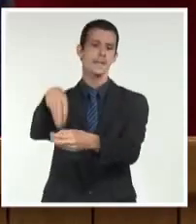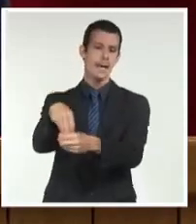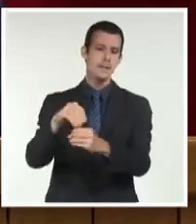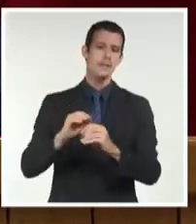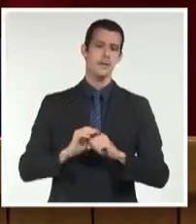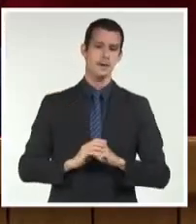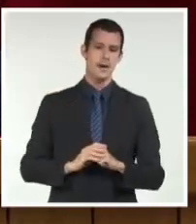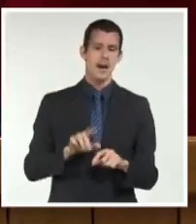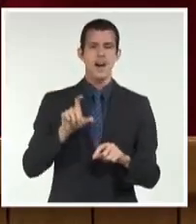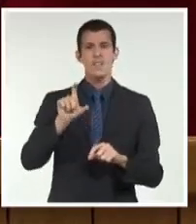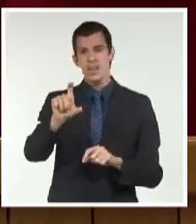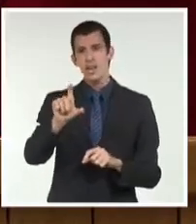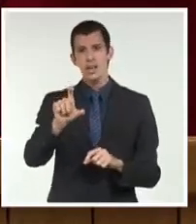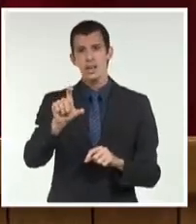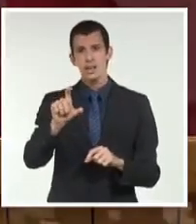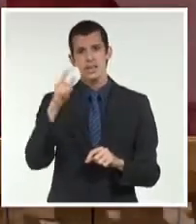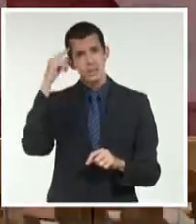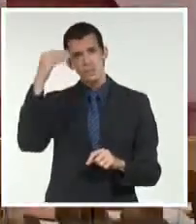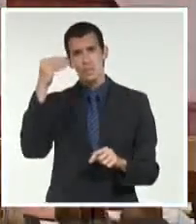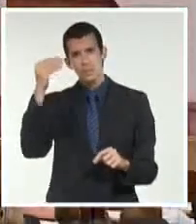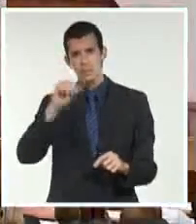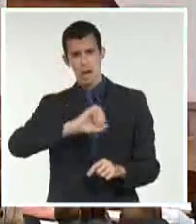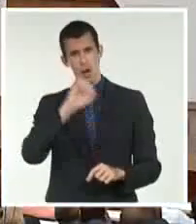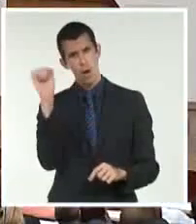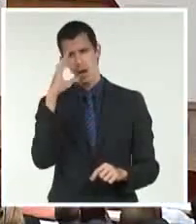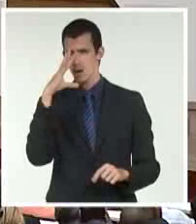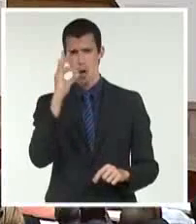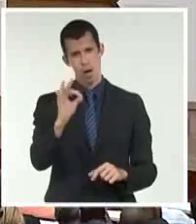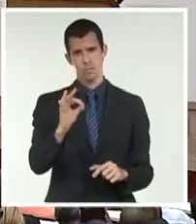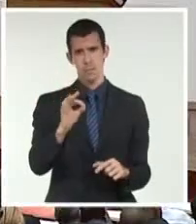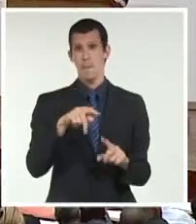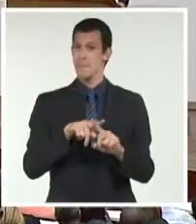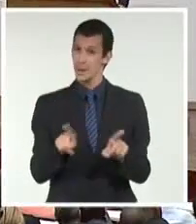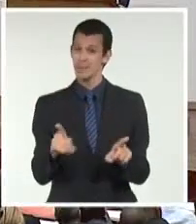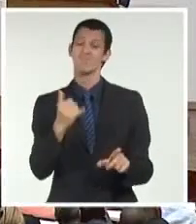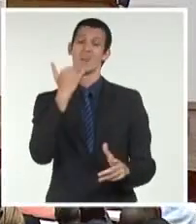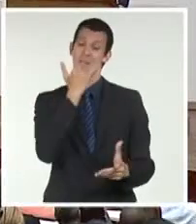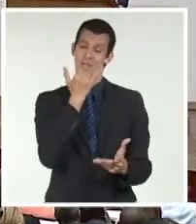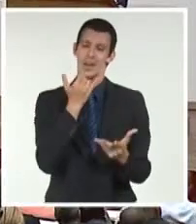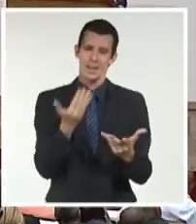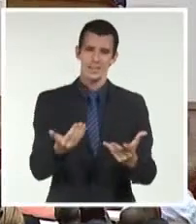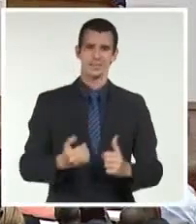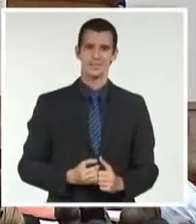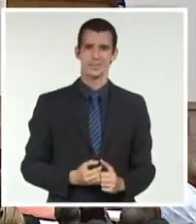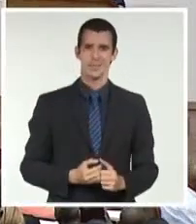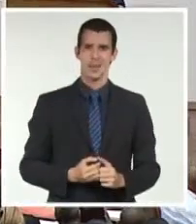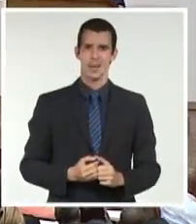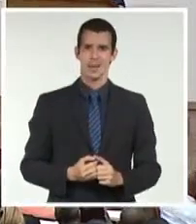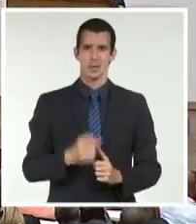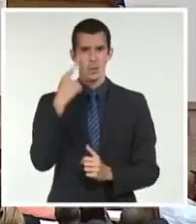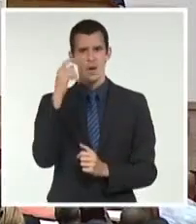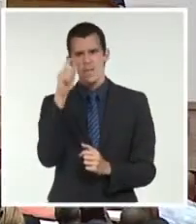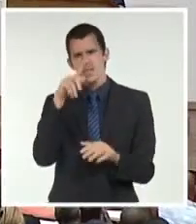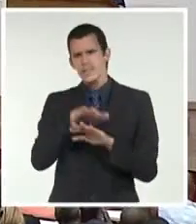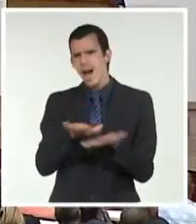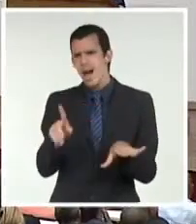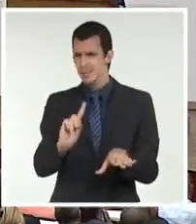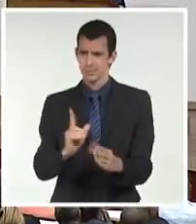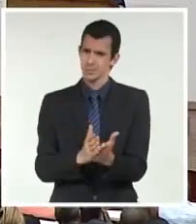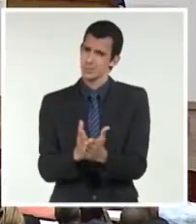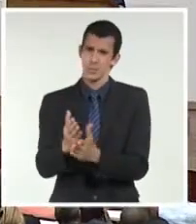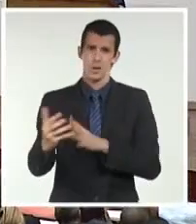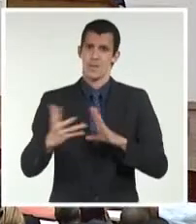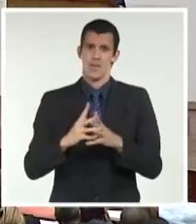y actuante hoy. Debemos acostumbrarnos a la idea de que el bloqueo va a durar.